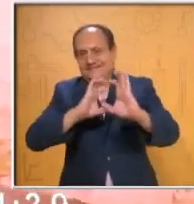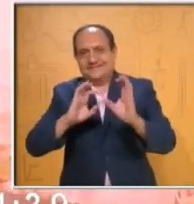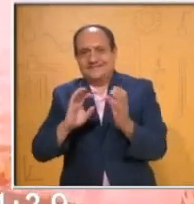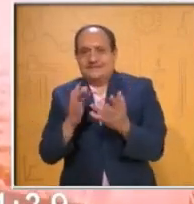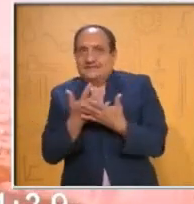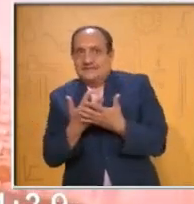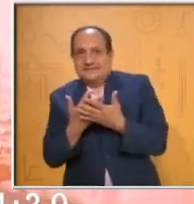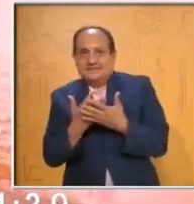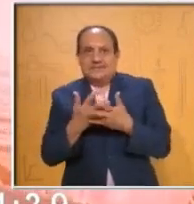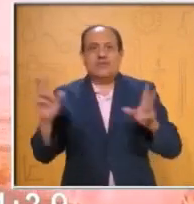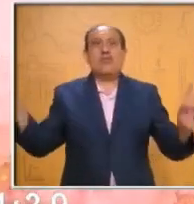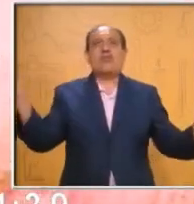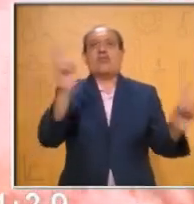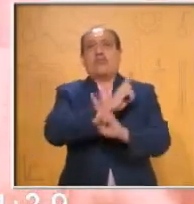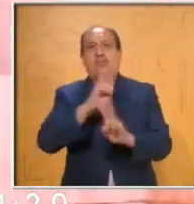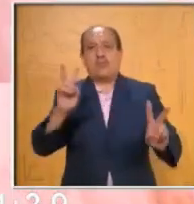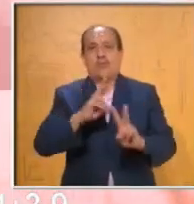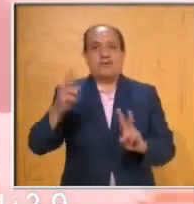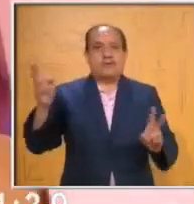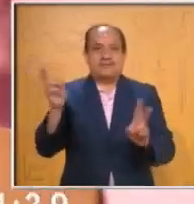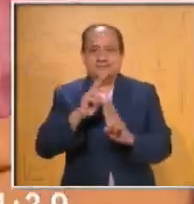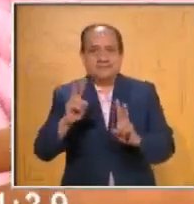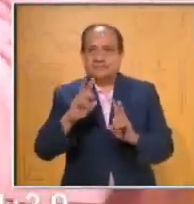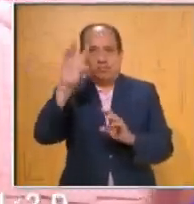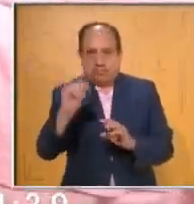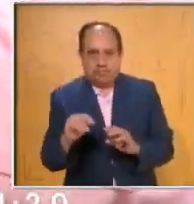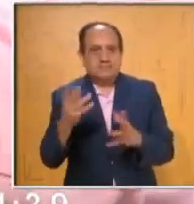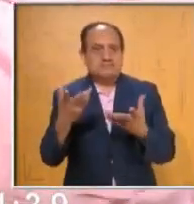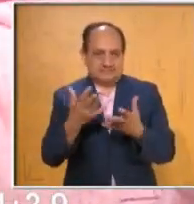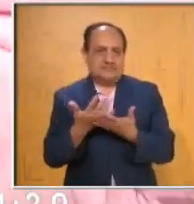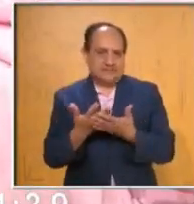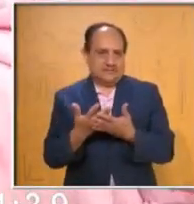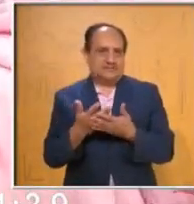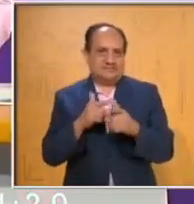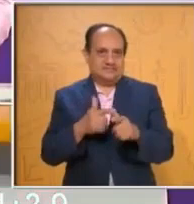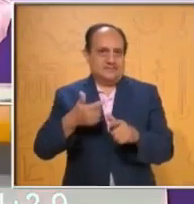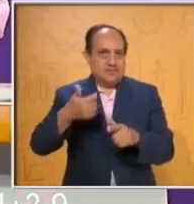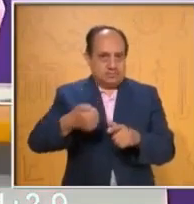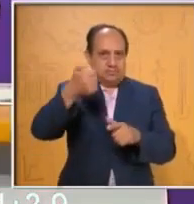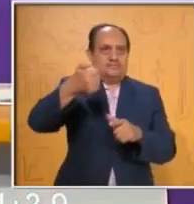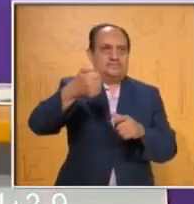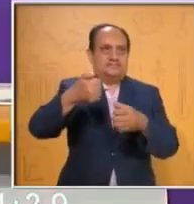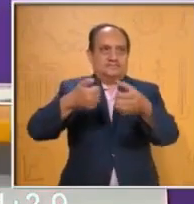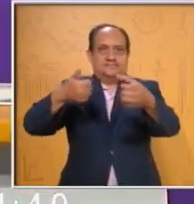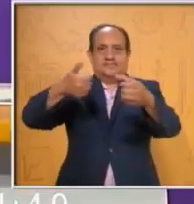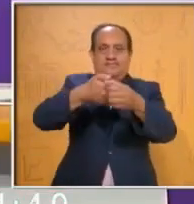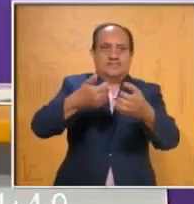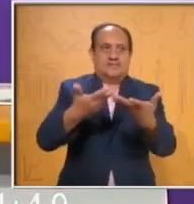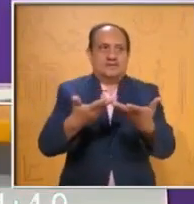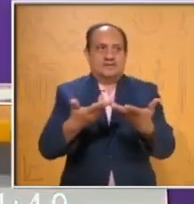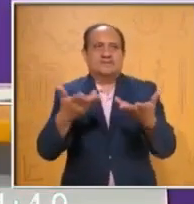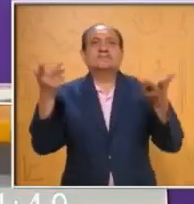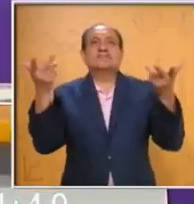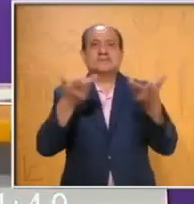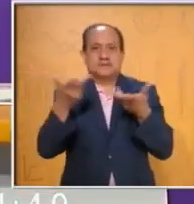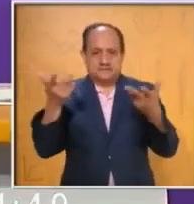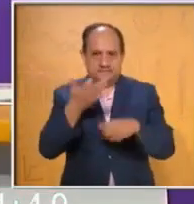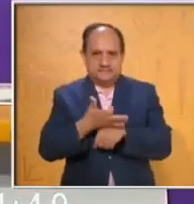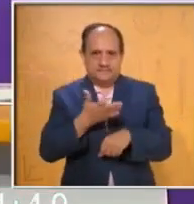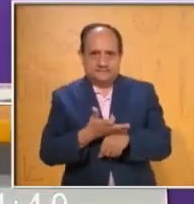que con el aire que hace aquí, por el clima, no se apague. Muy bien, profe Ricardo. Aquí colocamos la vela. Muy bien. ¿Qué vamos a hacer? Bueno,